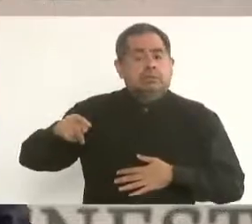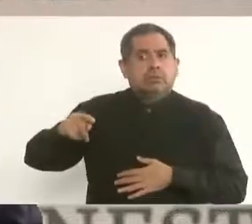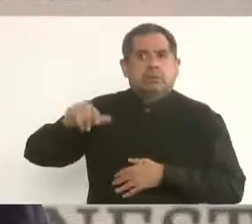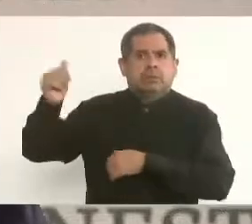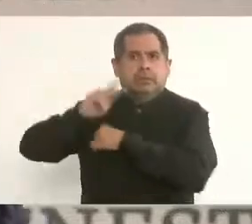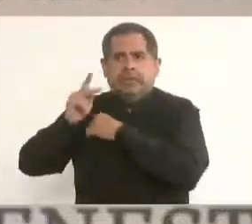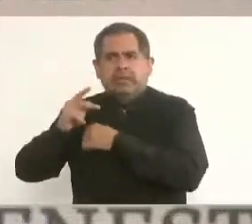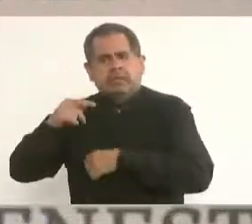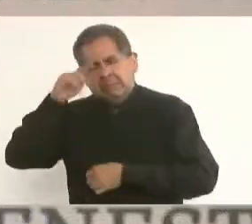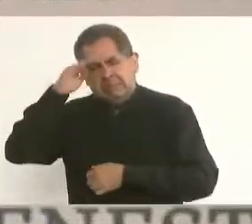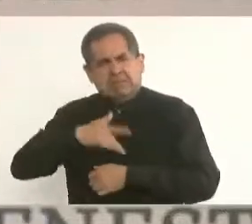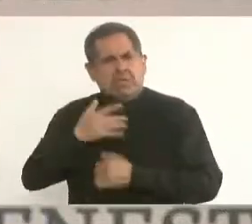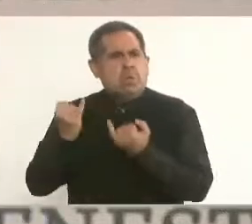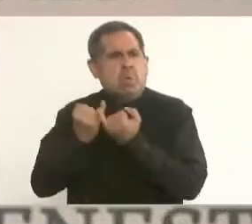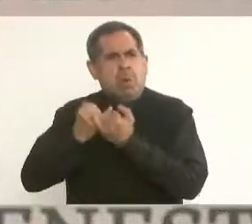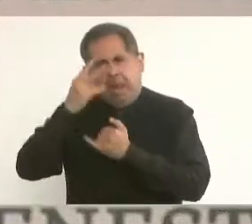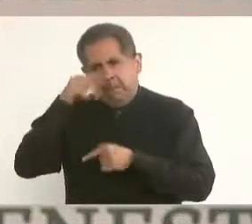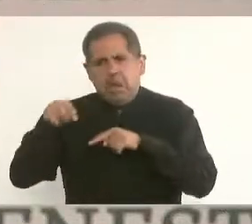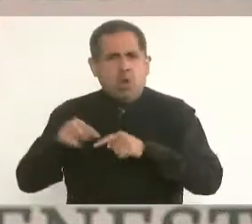del petróleo.